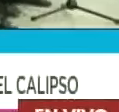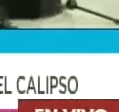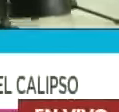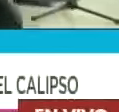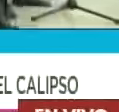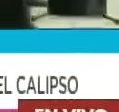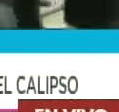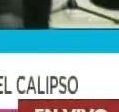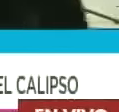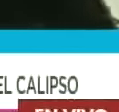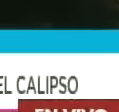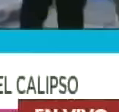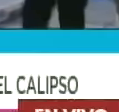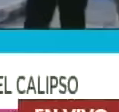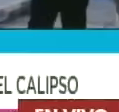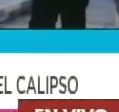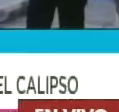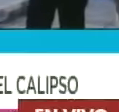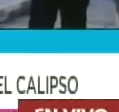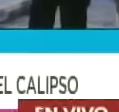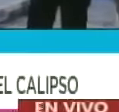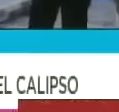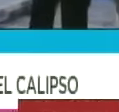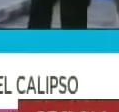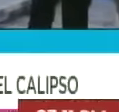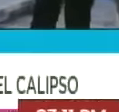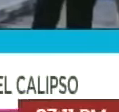ay, ay, ay, ay,